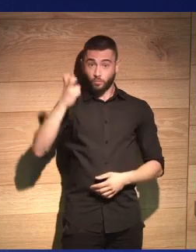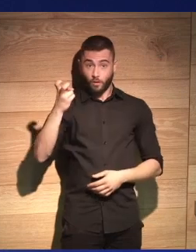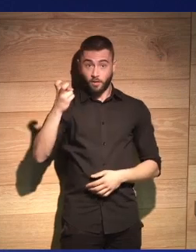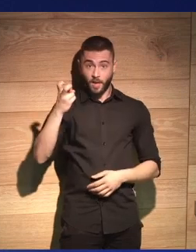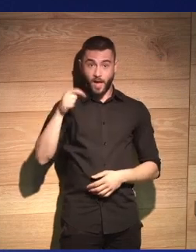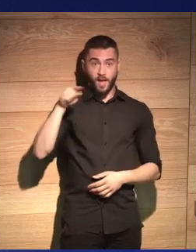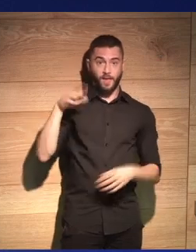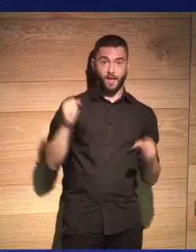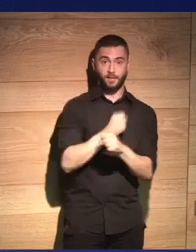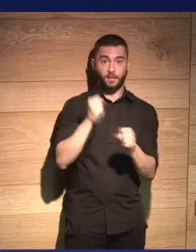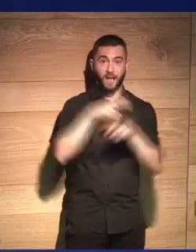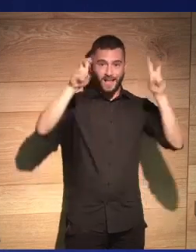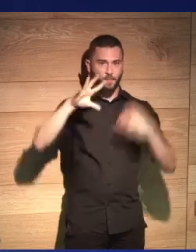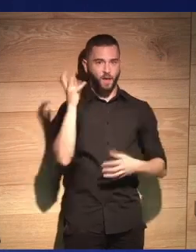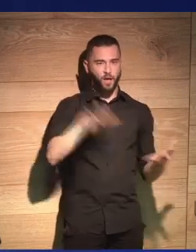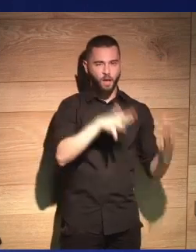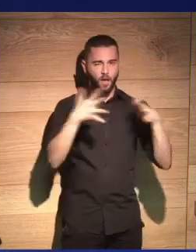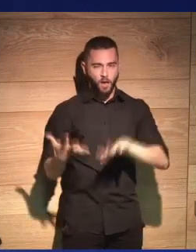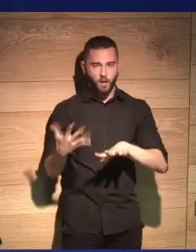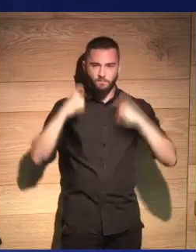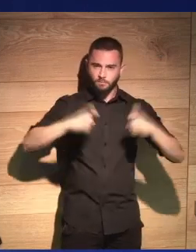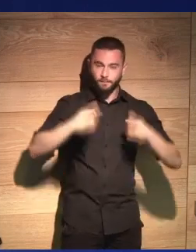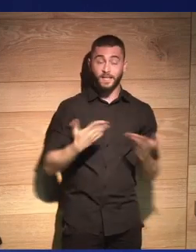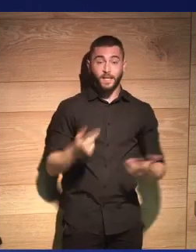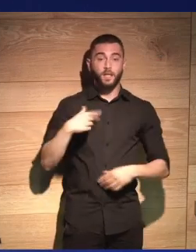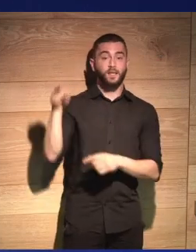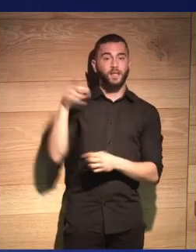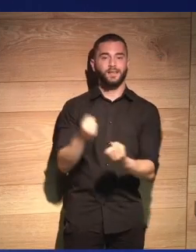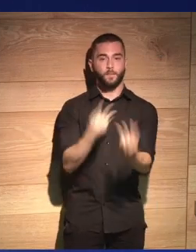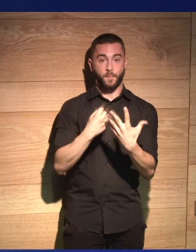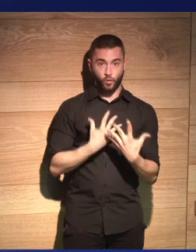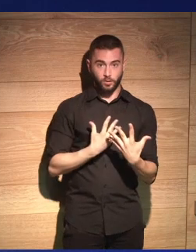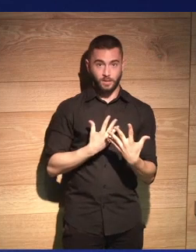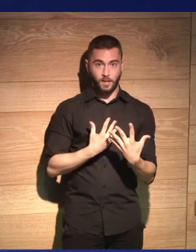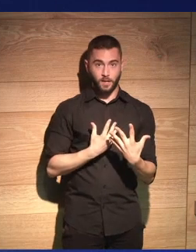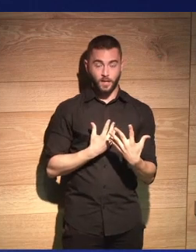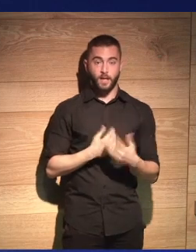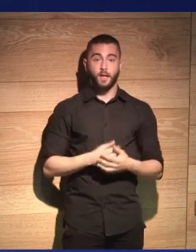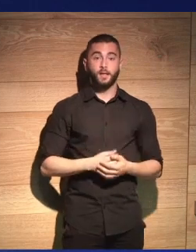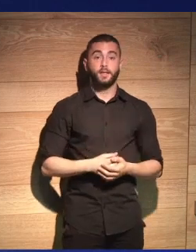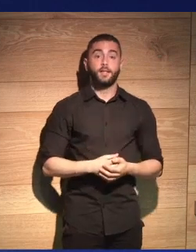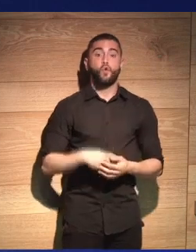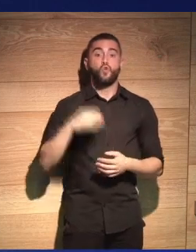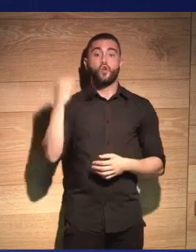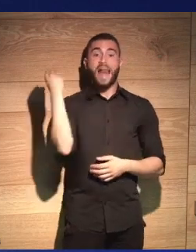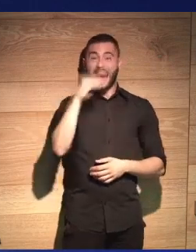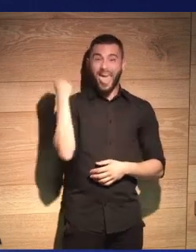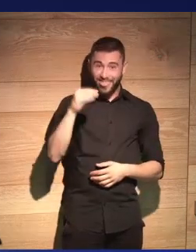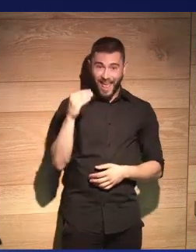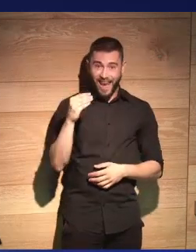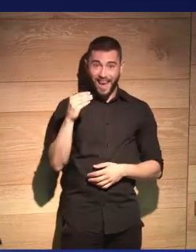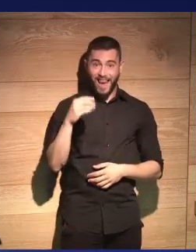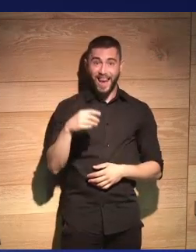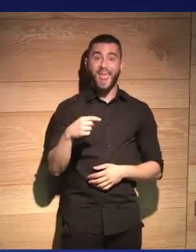se dedica a temas de cambio climático me contaba de parte de un glaciar